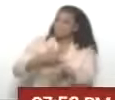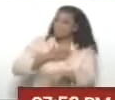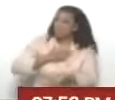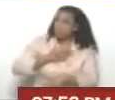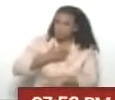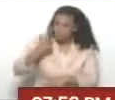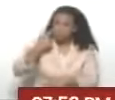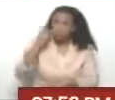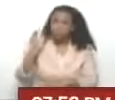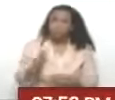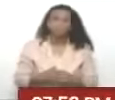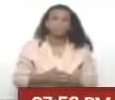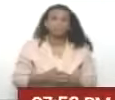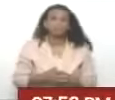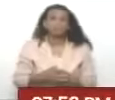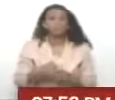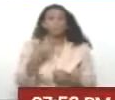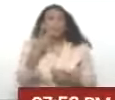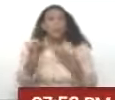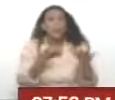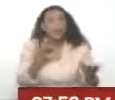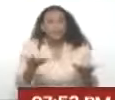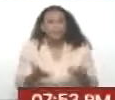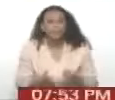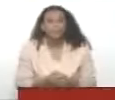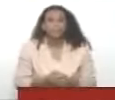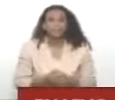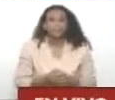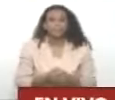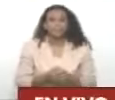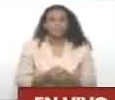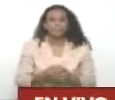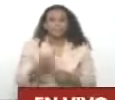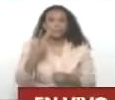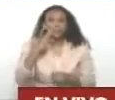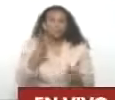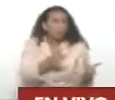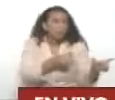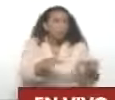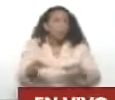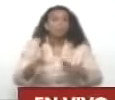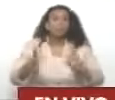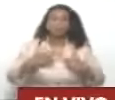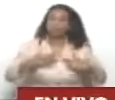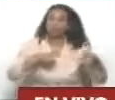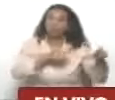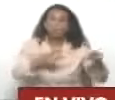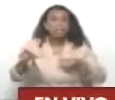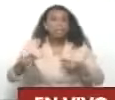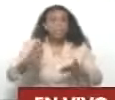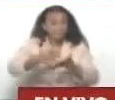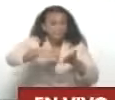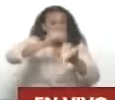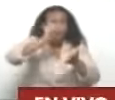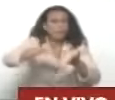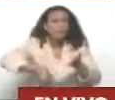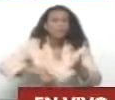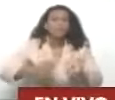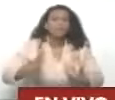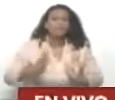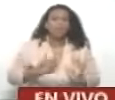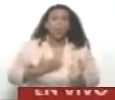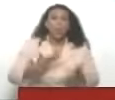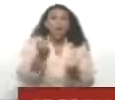¿Ah? ¿Cómo queréis que te lo diga? Como vos queráis. Estoy listo para firmar